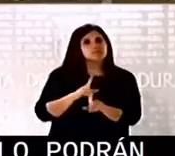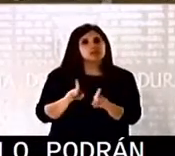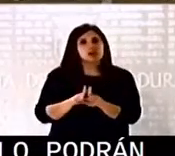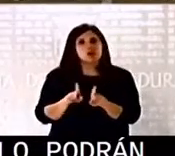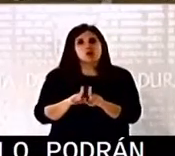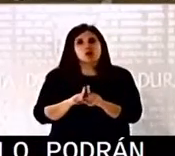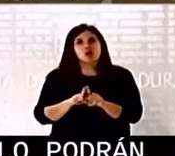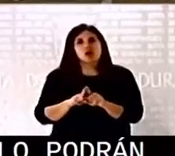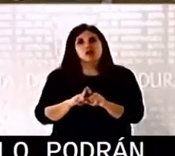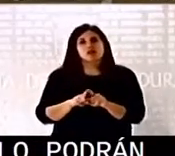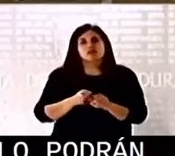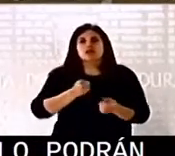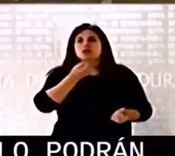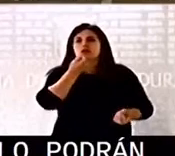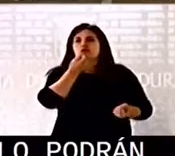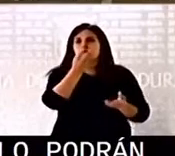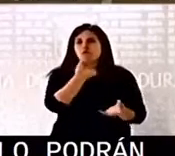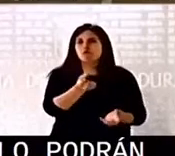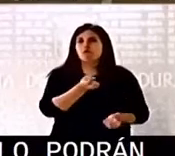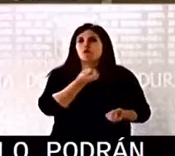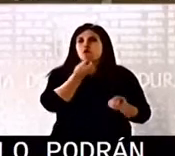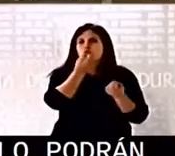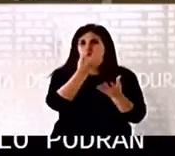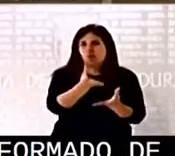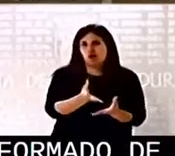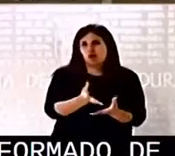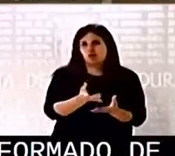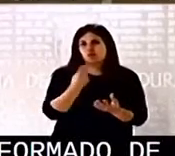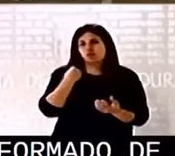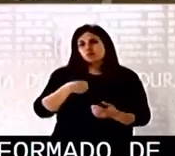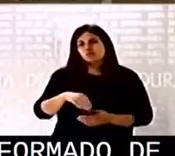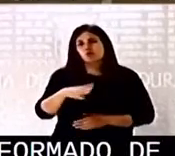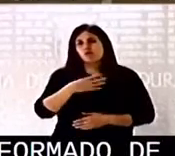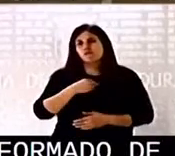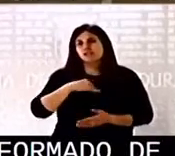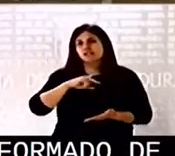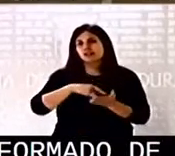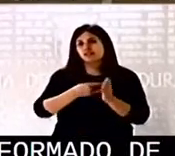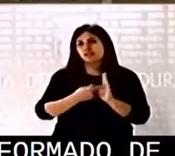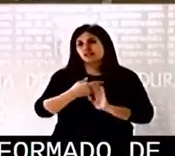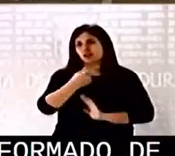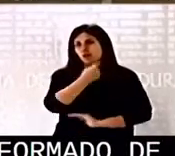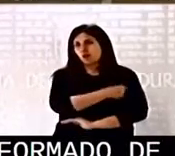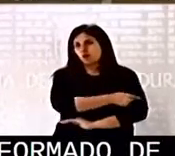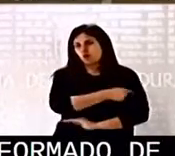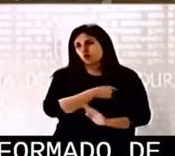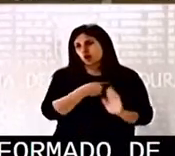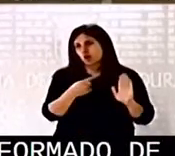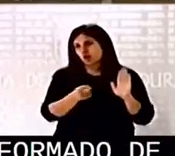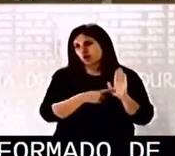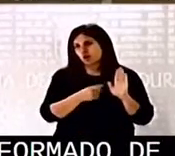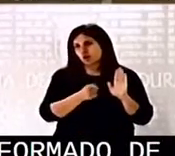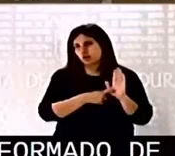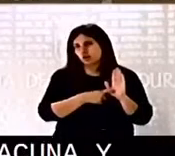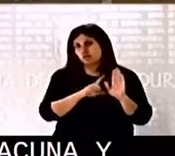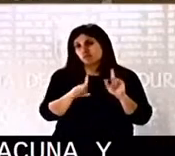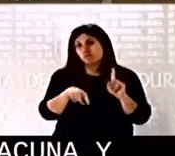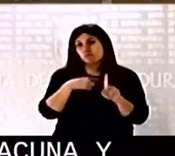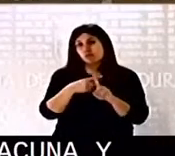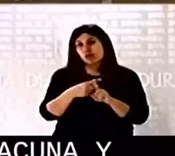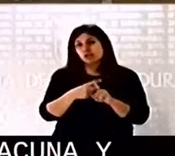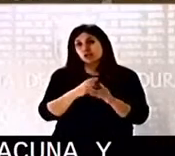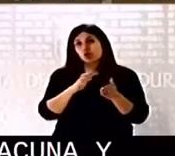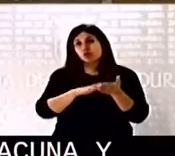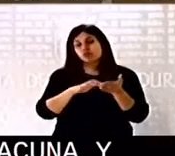habiendo sido informados de lo que aparece en la ficha técnica de la vacuna y firmando un consentimiento